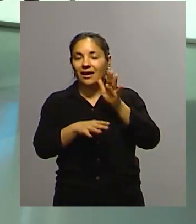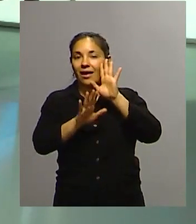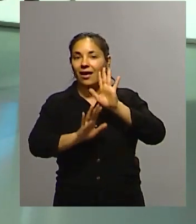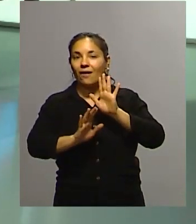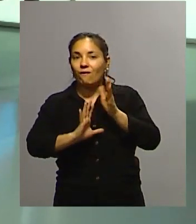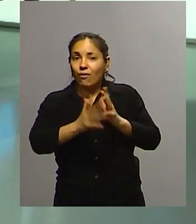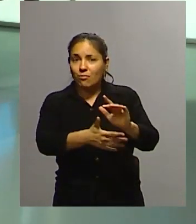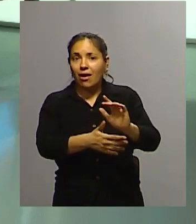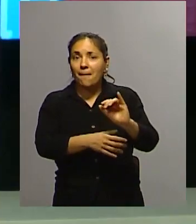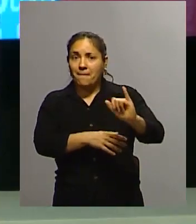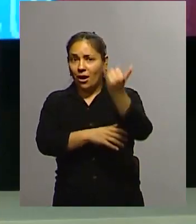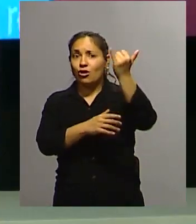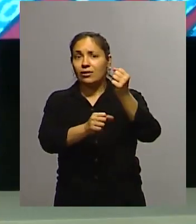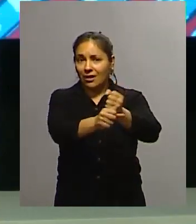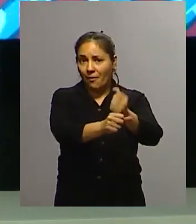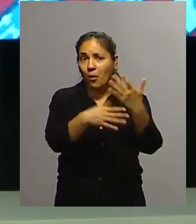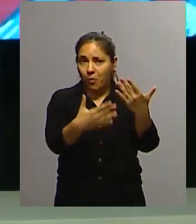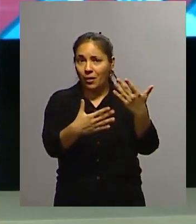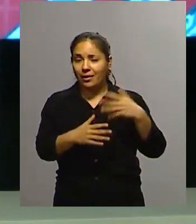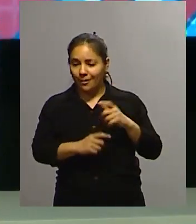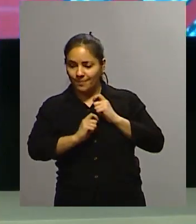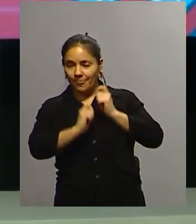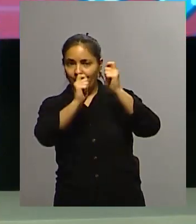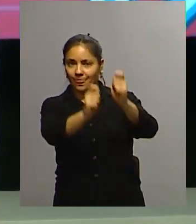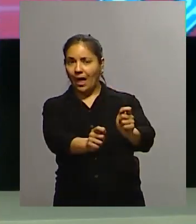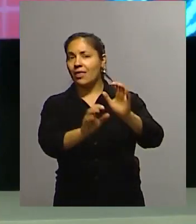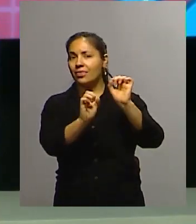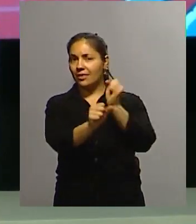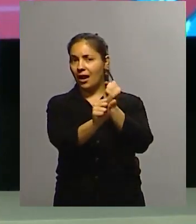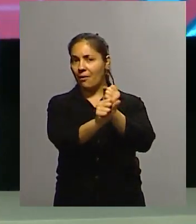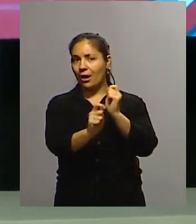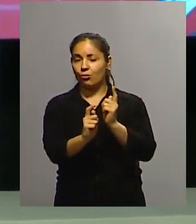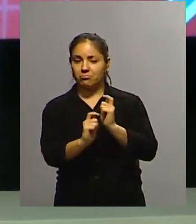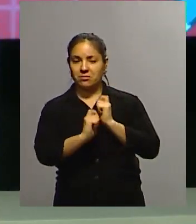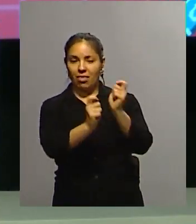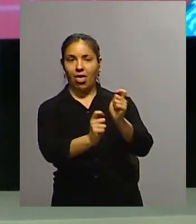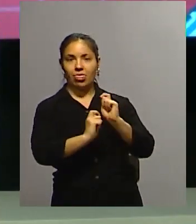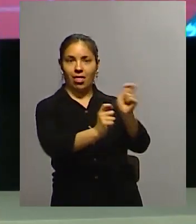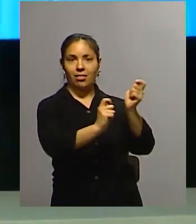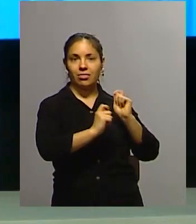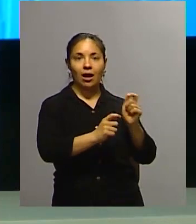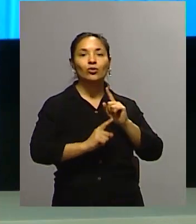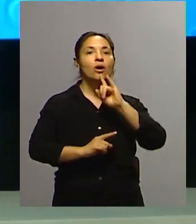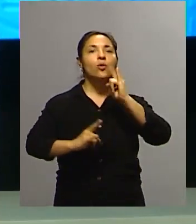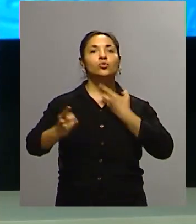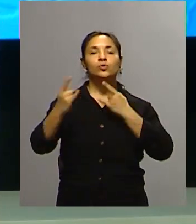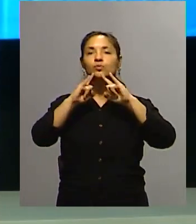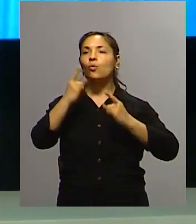vos. Y en ese sentido te da la posibilidad de alguna manera,